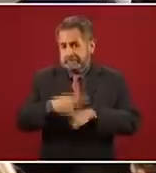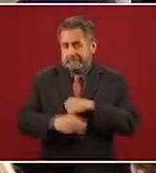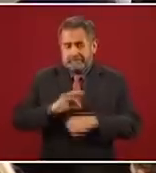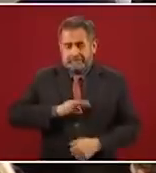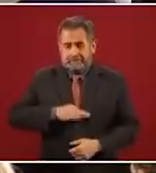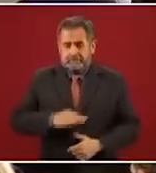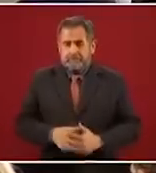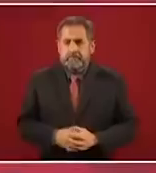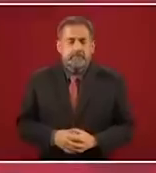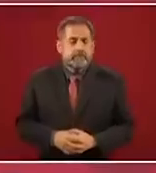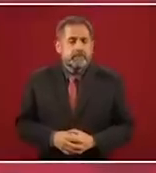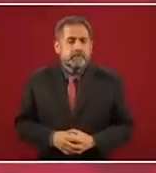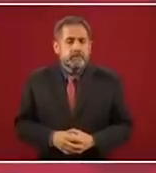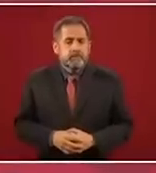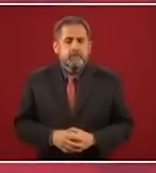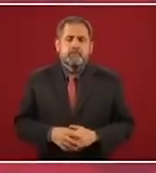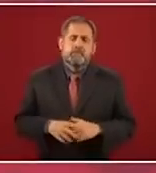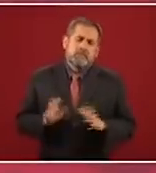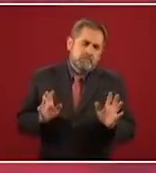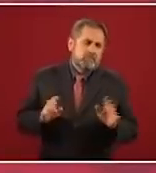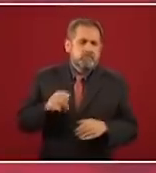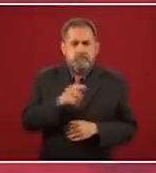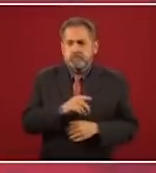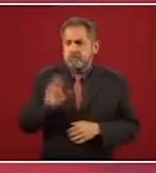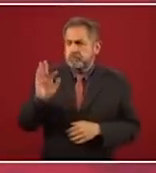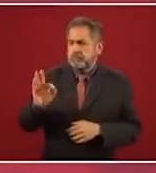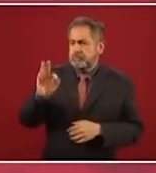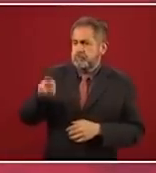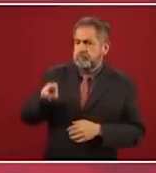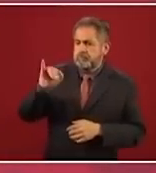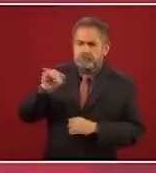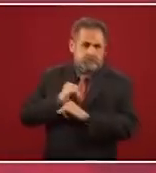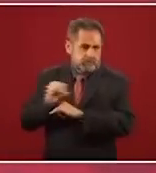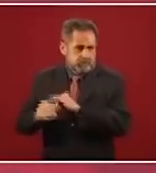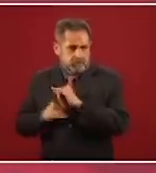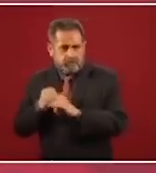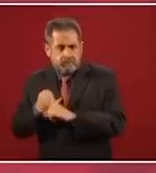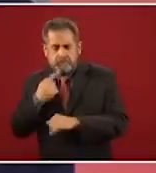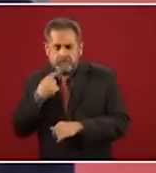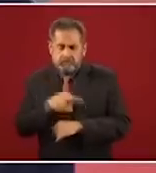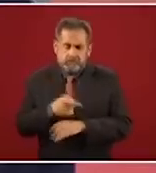el pronóstico del Fondo Monetario Internacional.